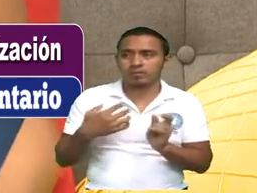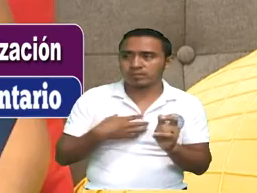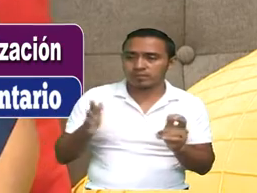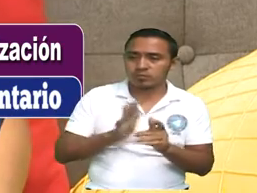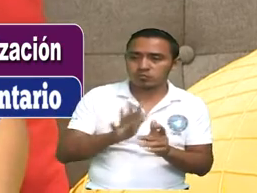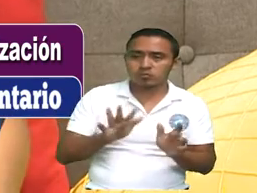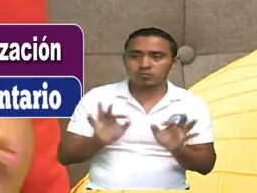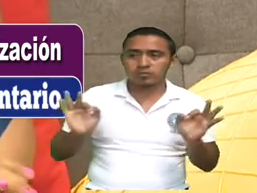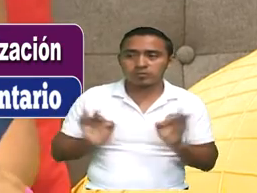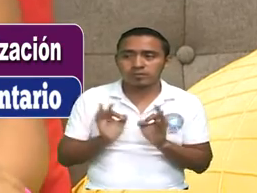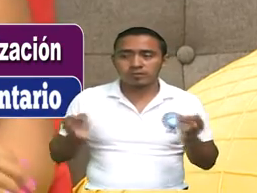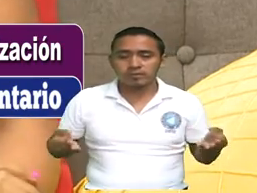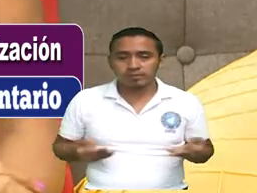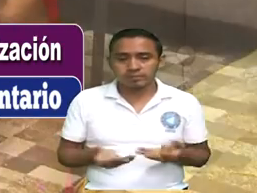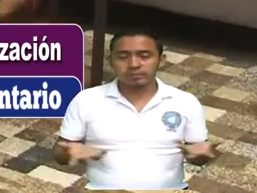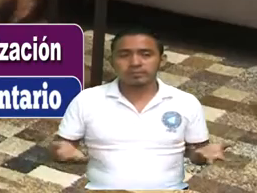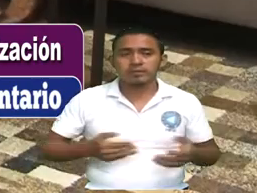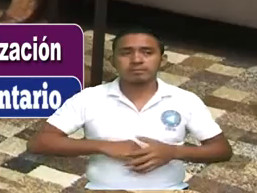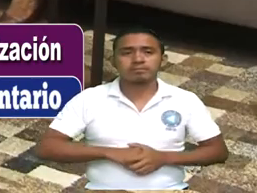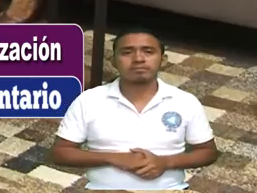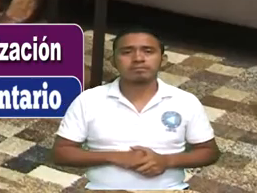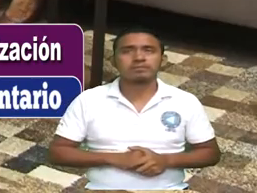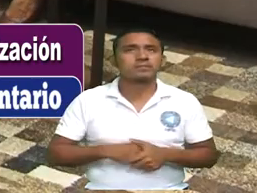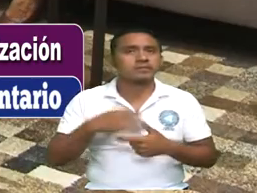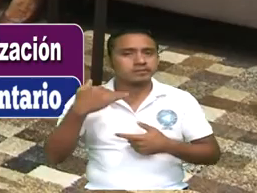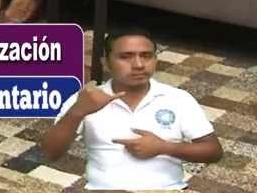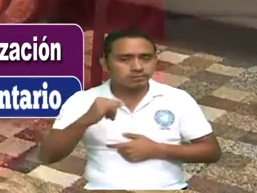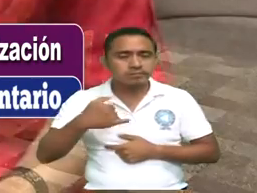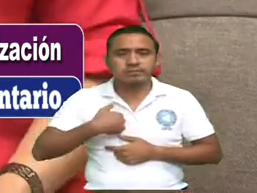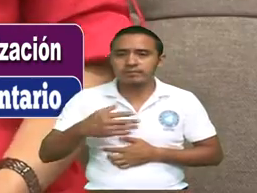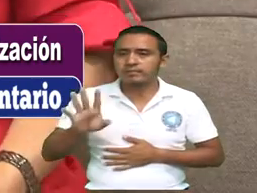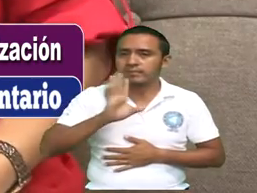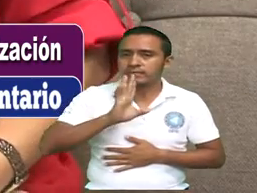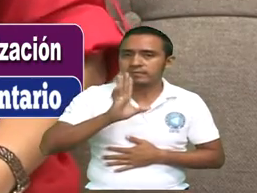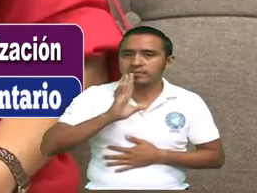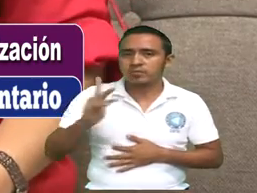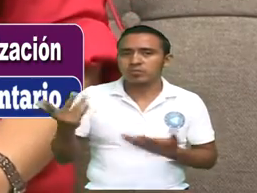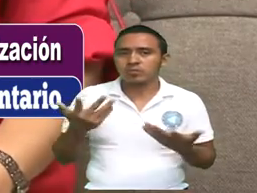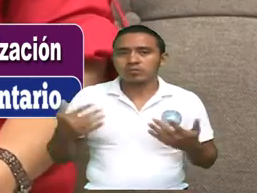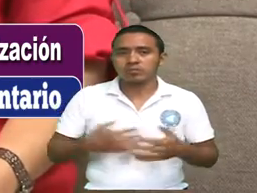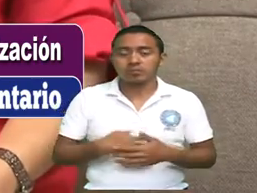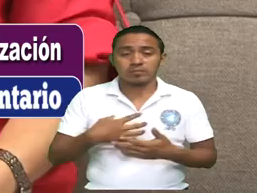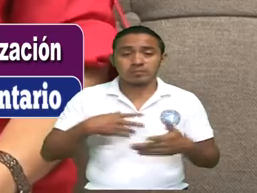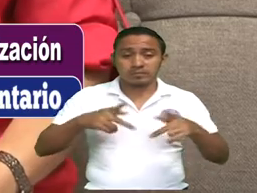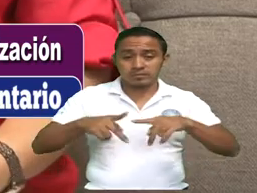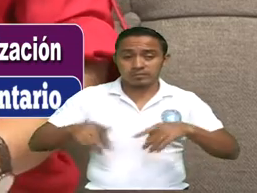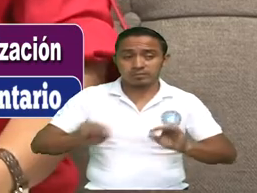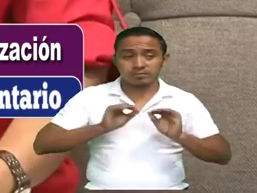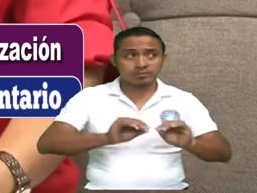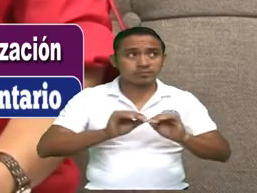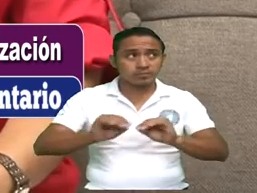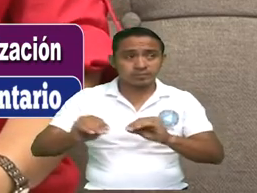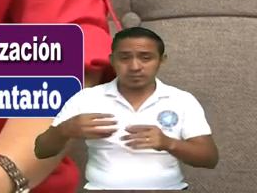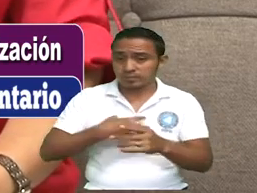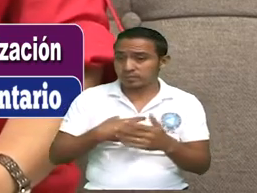¿ya? Es que nosotros hablamos también de que no solamente los alfabetizadores fuimos